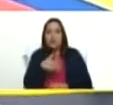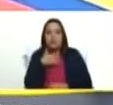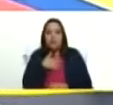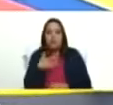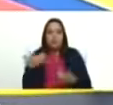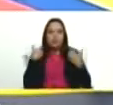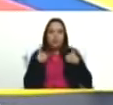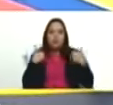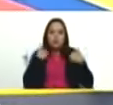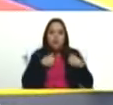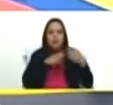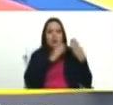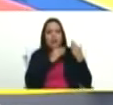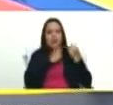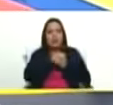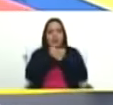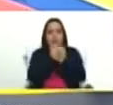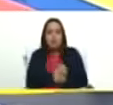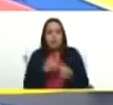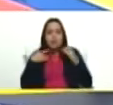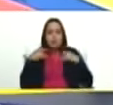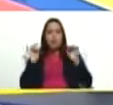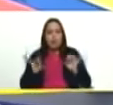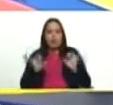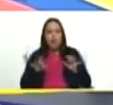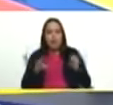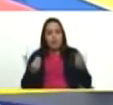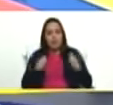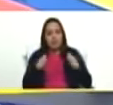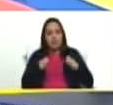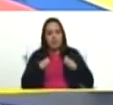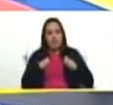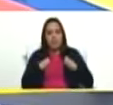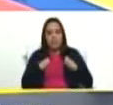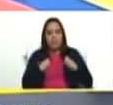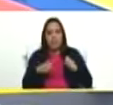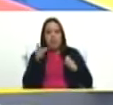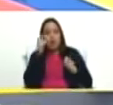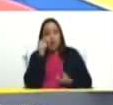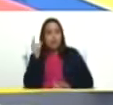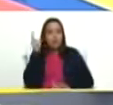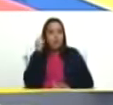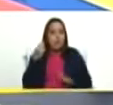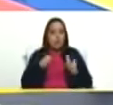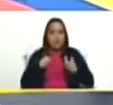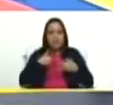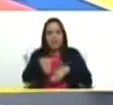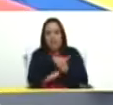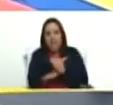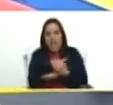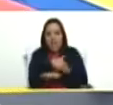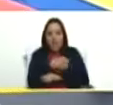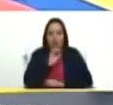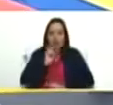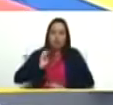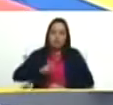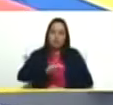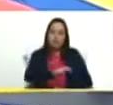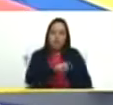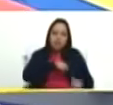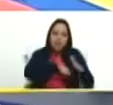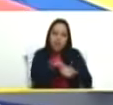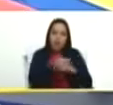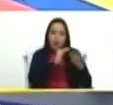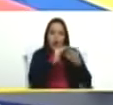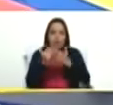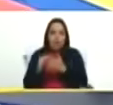padecer, la esperanza, el amor, el dolor, la vida del hombre, de la mujer de a pie, que está en la comunidad, que está en el